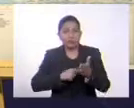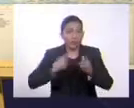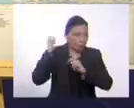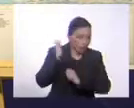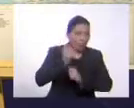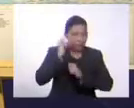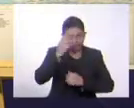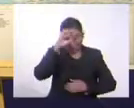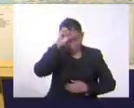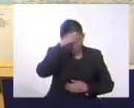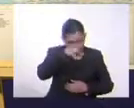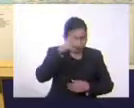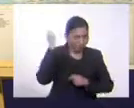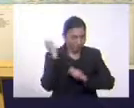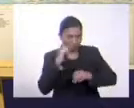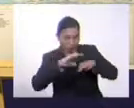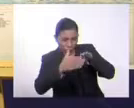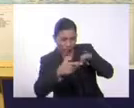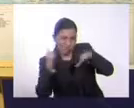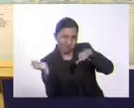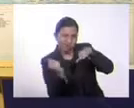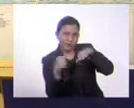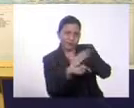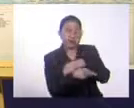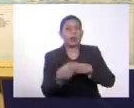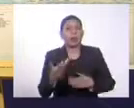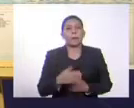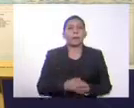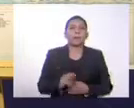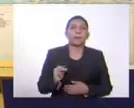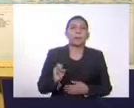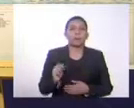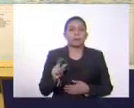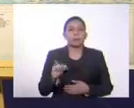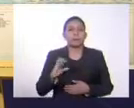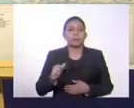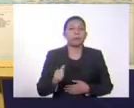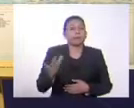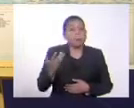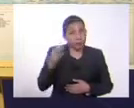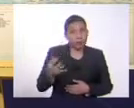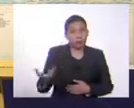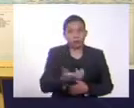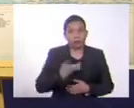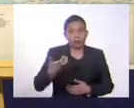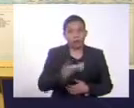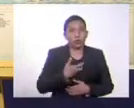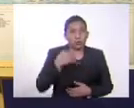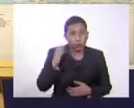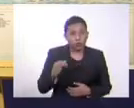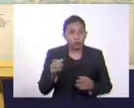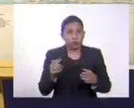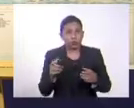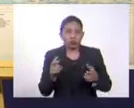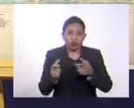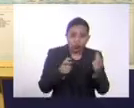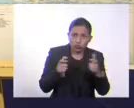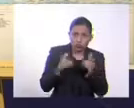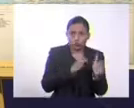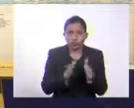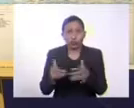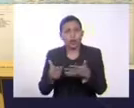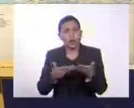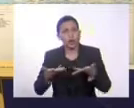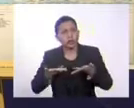de la organización exijamos nuestros derechos y las garantías constitucionales que tenemos como sociedad. Hay